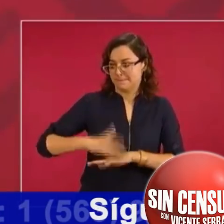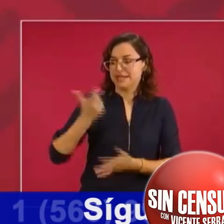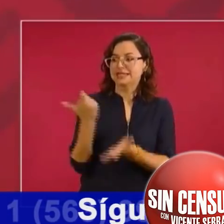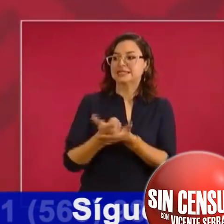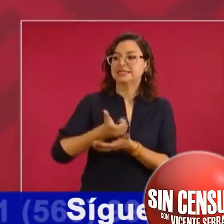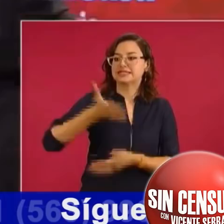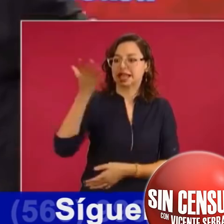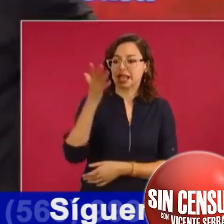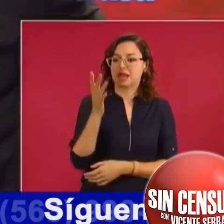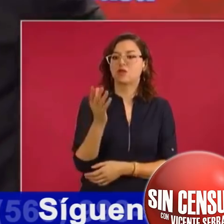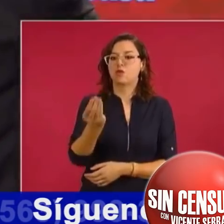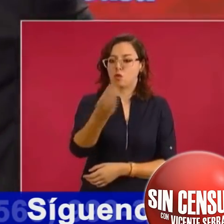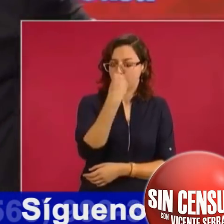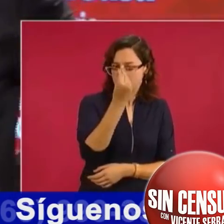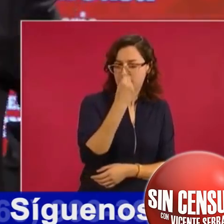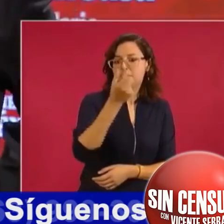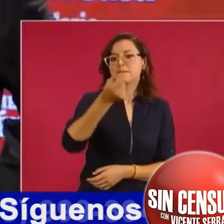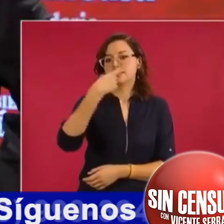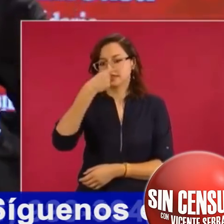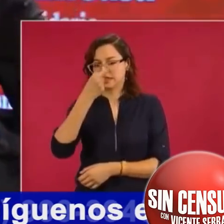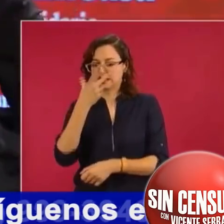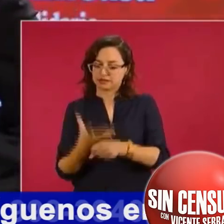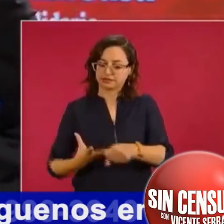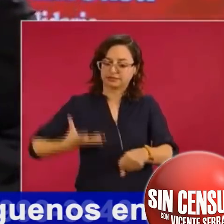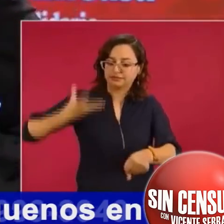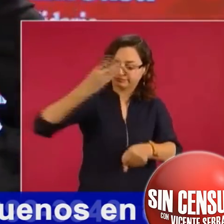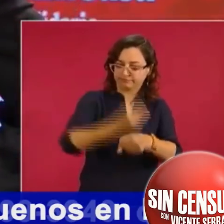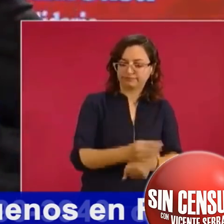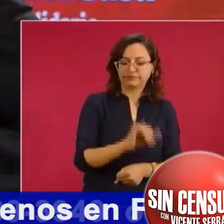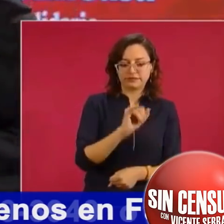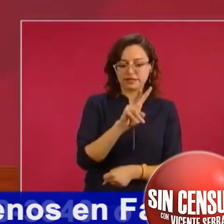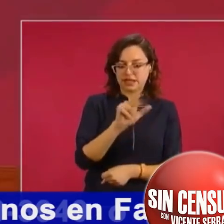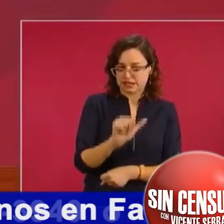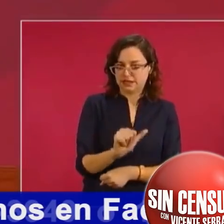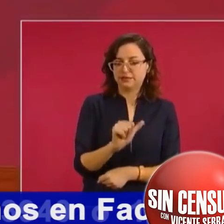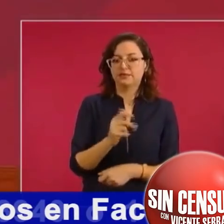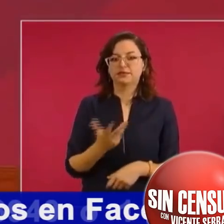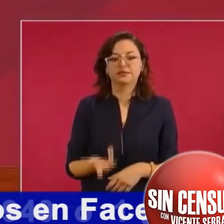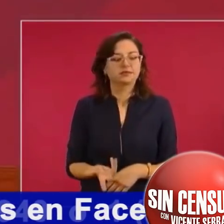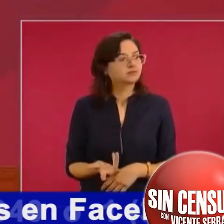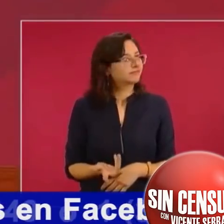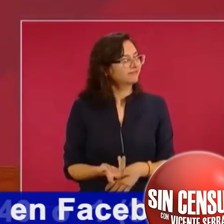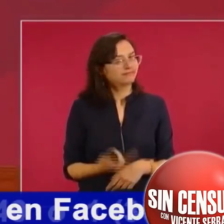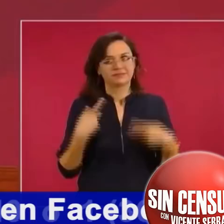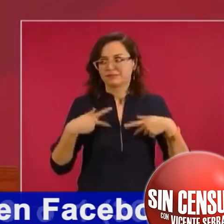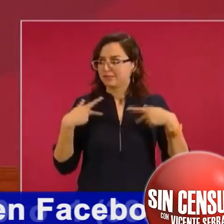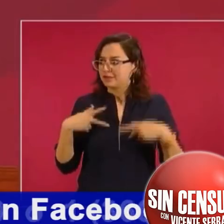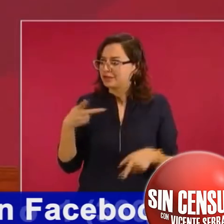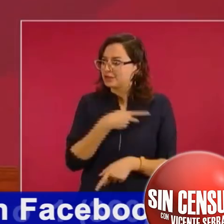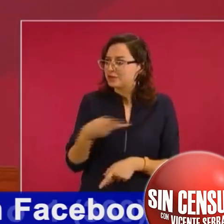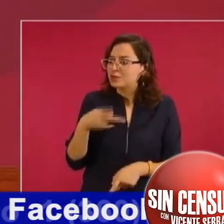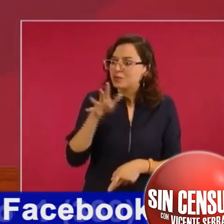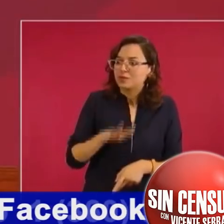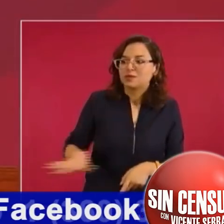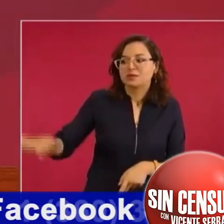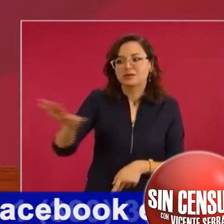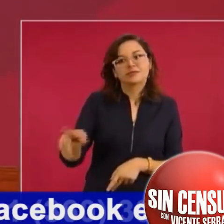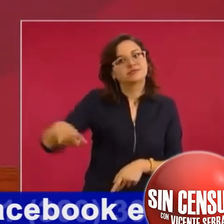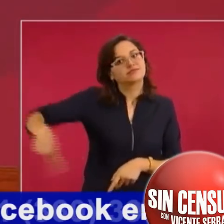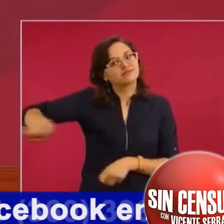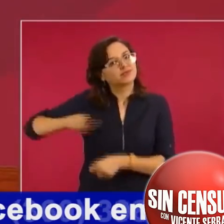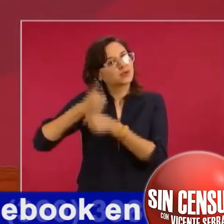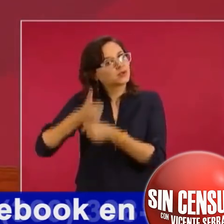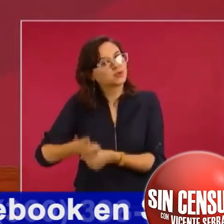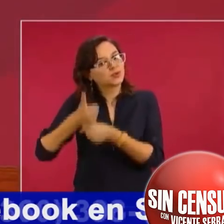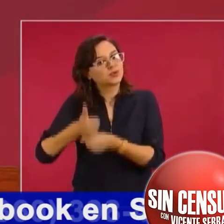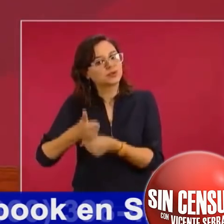medicamentos. Y yo le alegaba de que se iba a afectar mucho a los pobres. Y